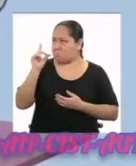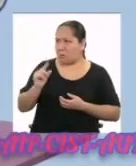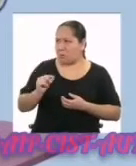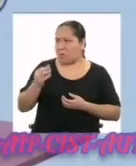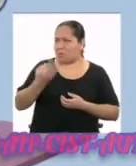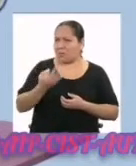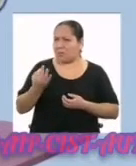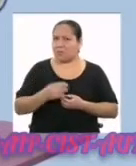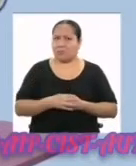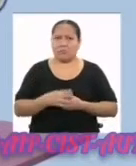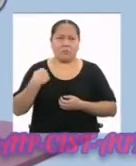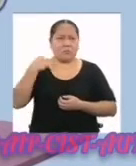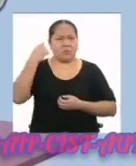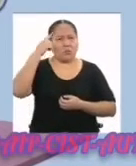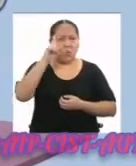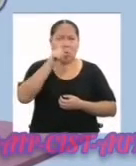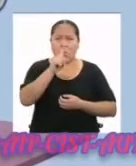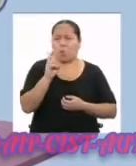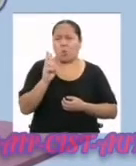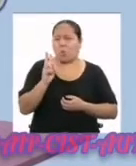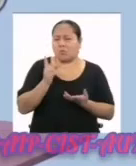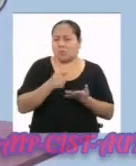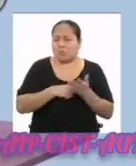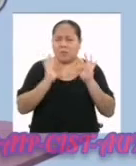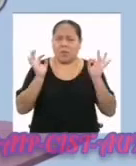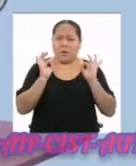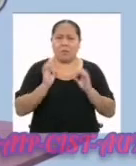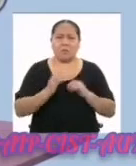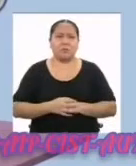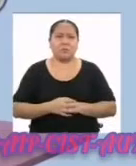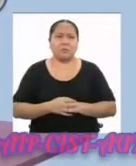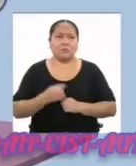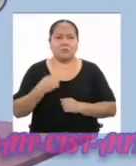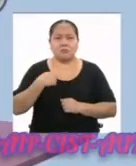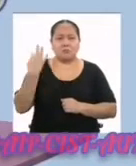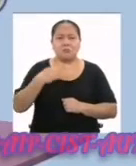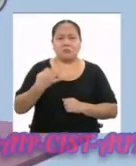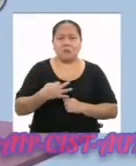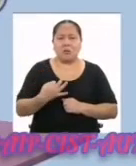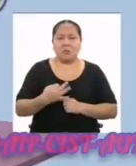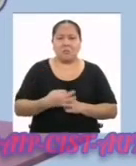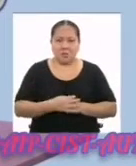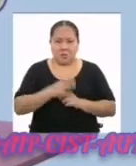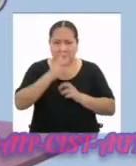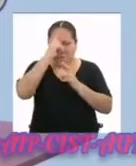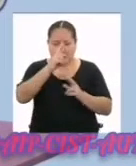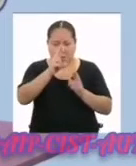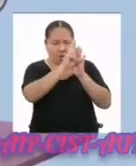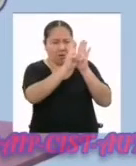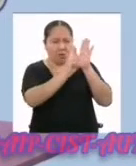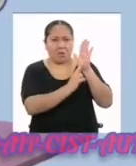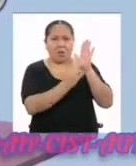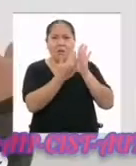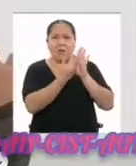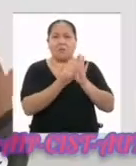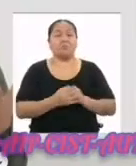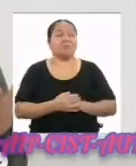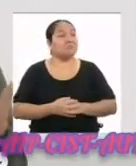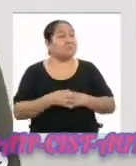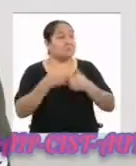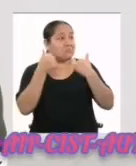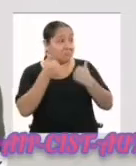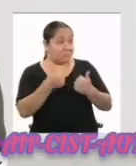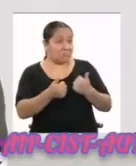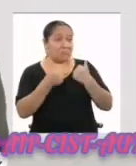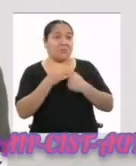verdad. Creo que 1 o 2 veces a lo mucho. De verdad, siempre he sido de seguir las reglas al pie de la letra. Ah, qué